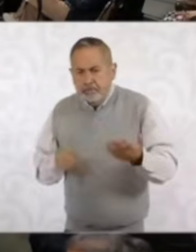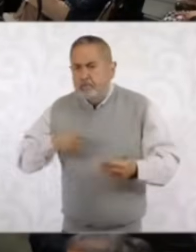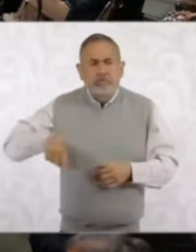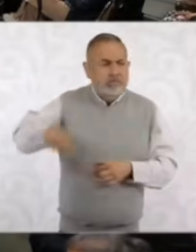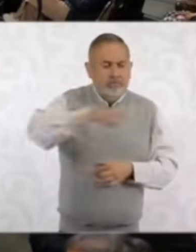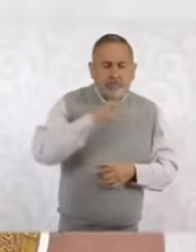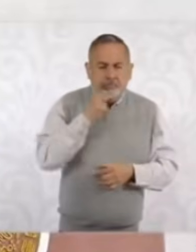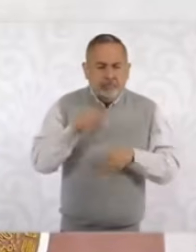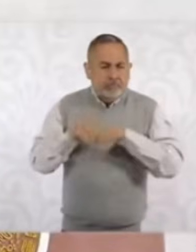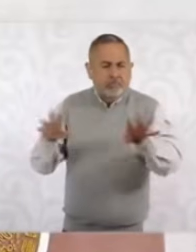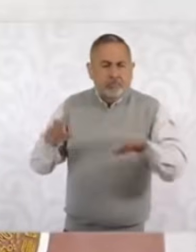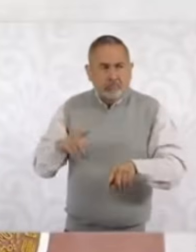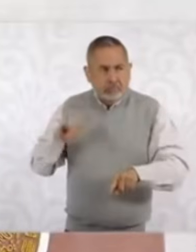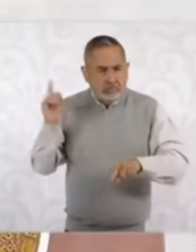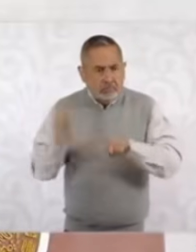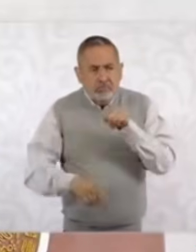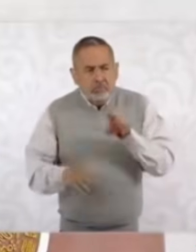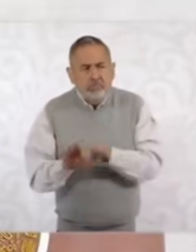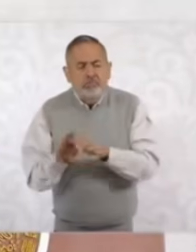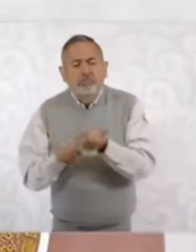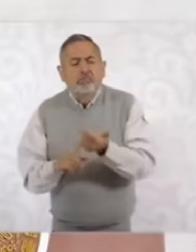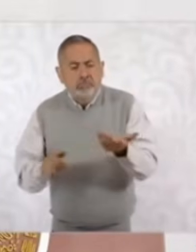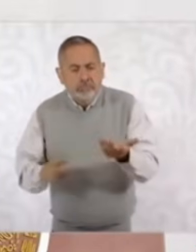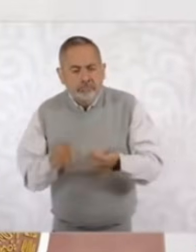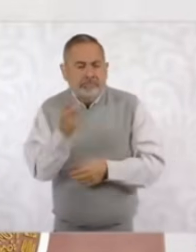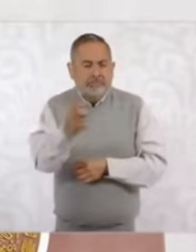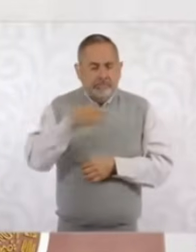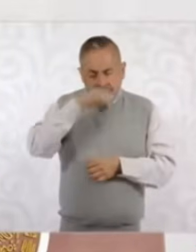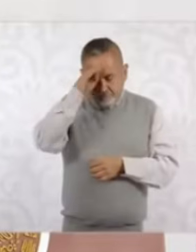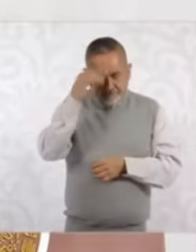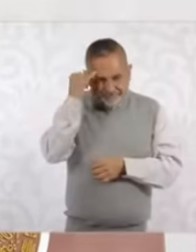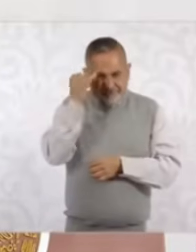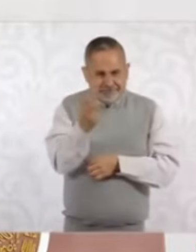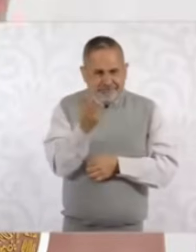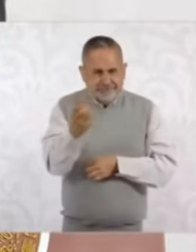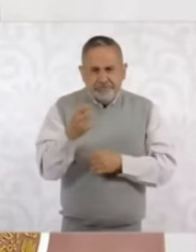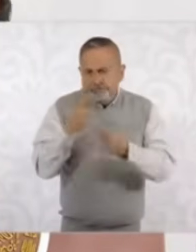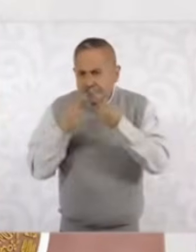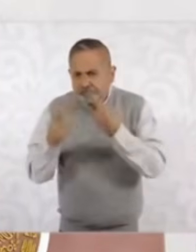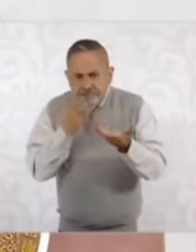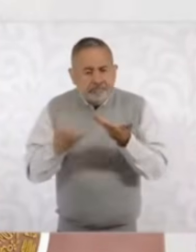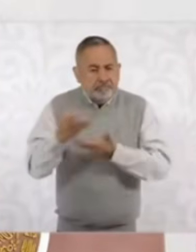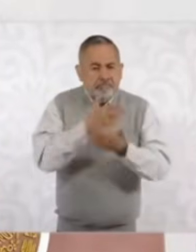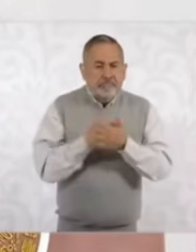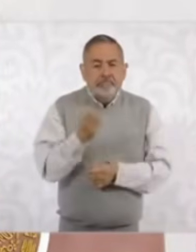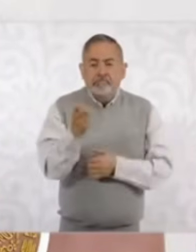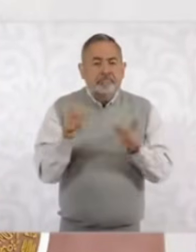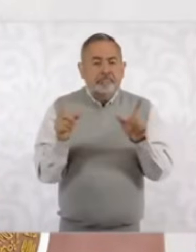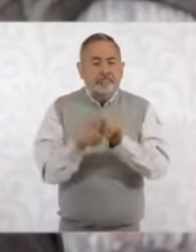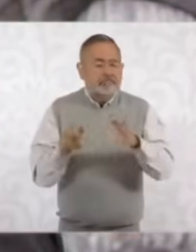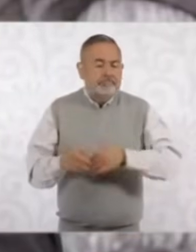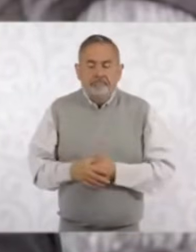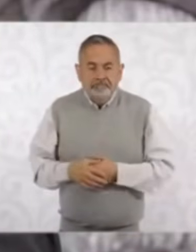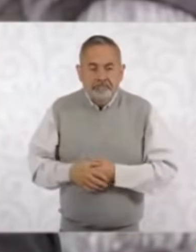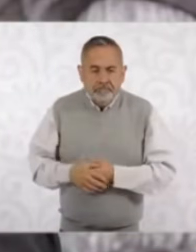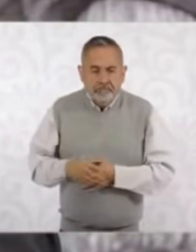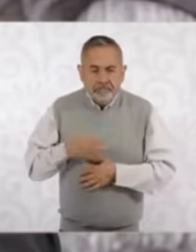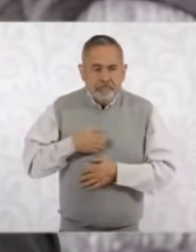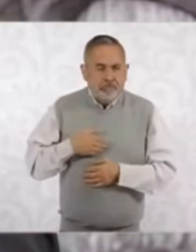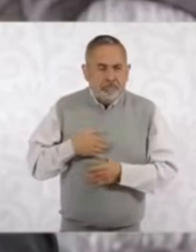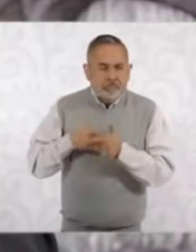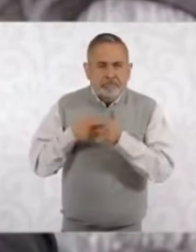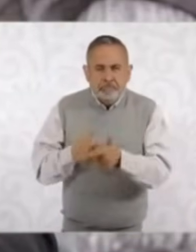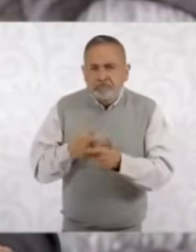que utilizamos esas plataformas, ¿no? Entonces, bueno, creo que es parte del debate y hasta ahí quedó. Yo no continué ni